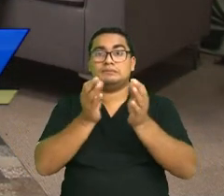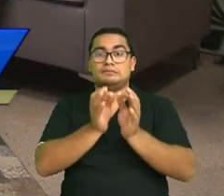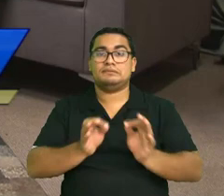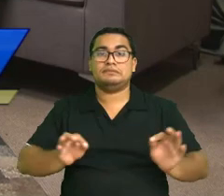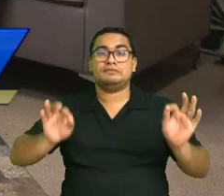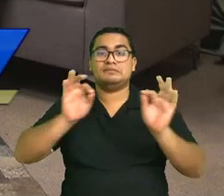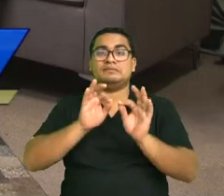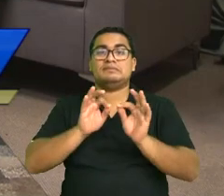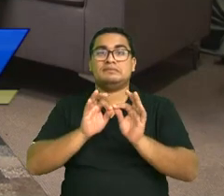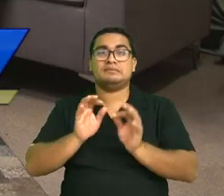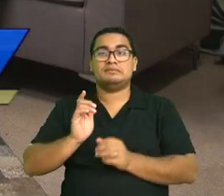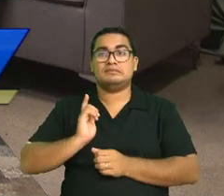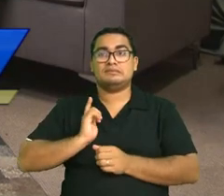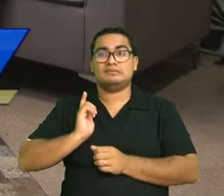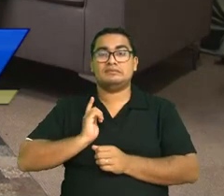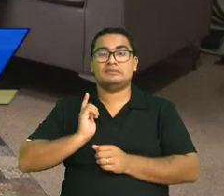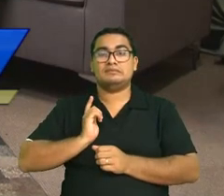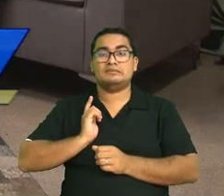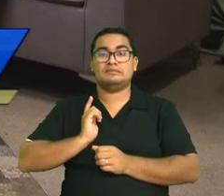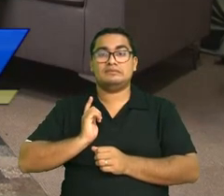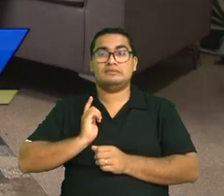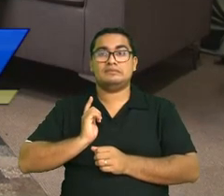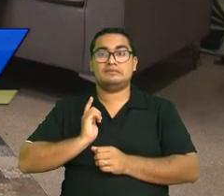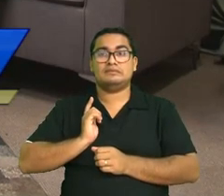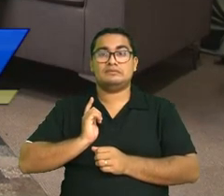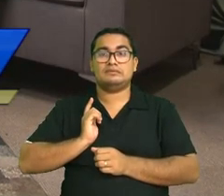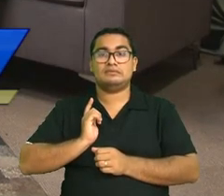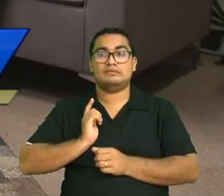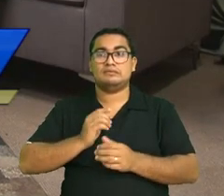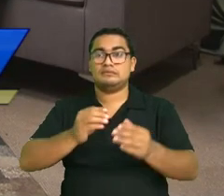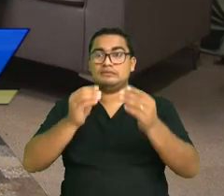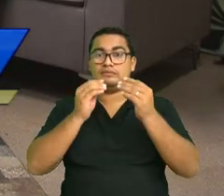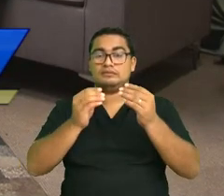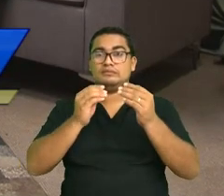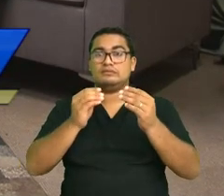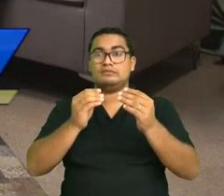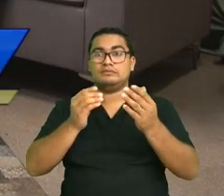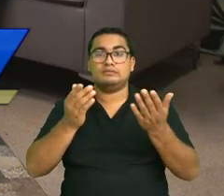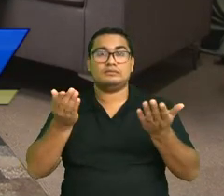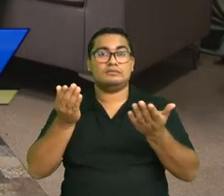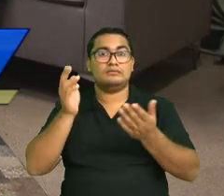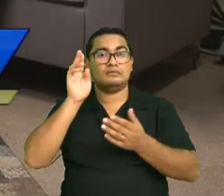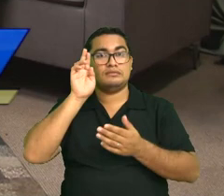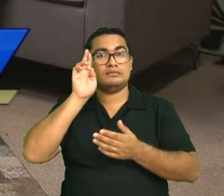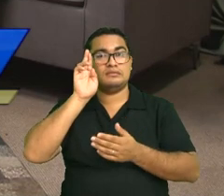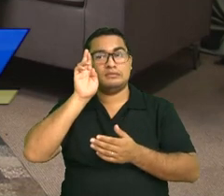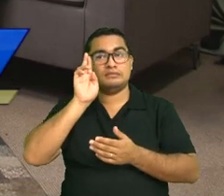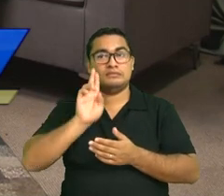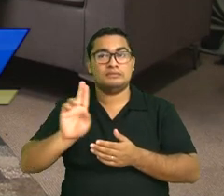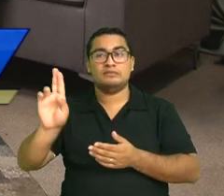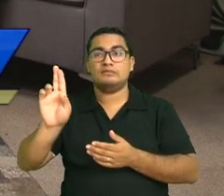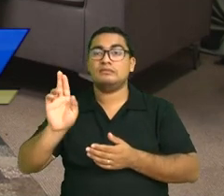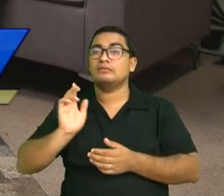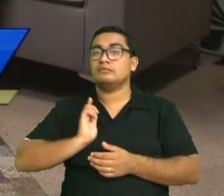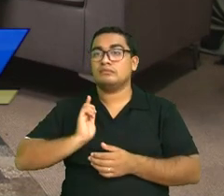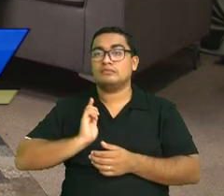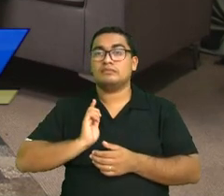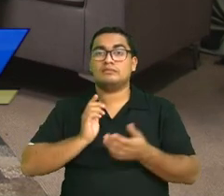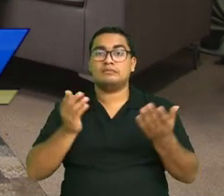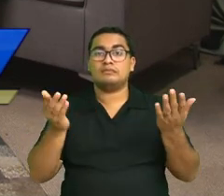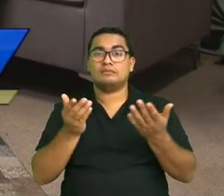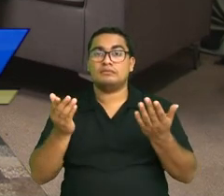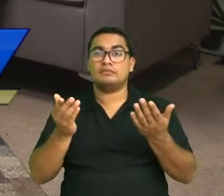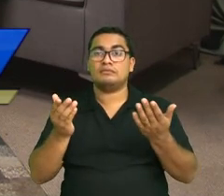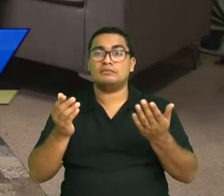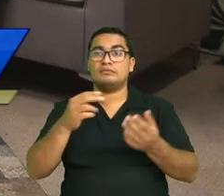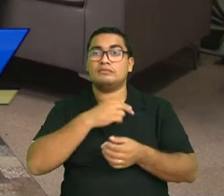plantea al subsistema de educación superior y al sistema educativo en sí es de que tenemos que diseñar